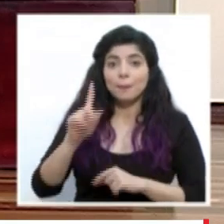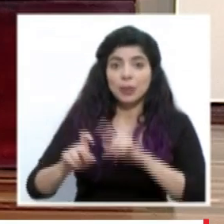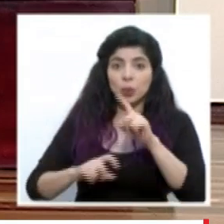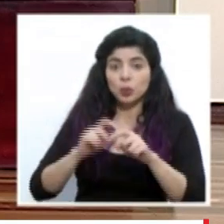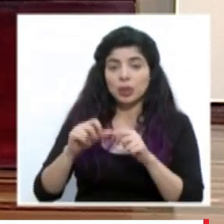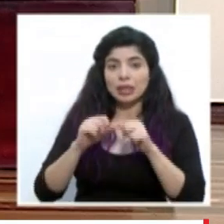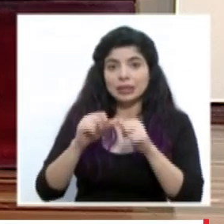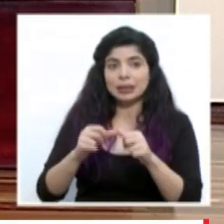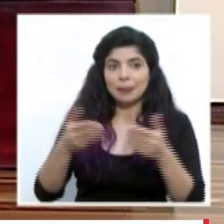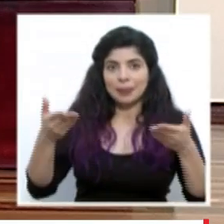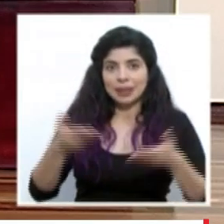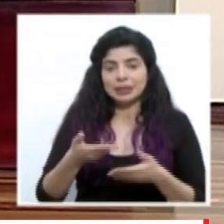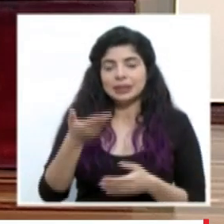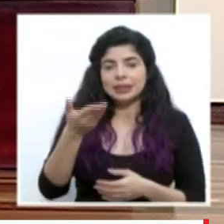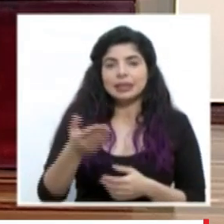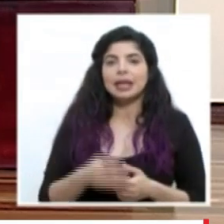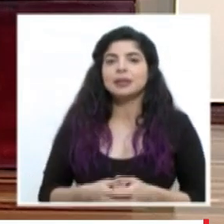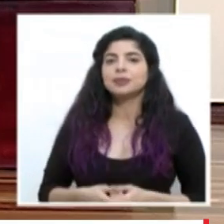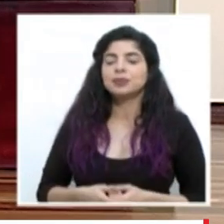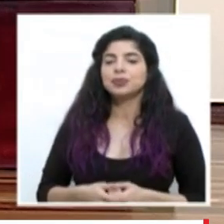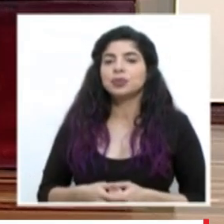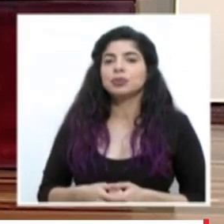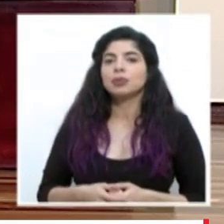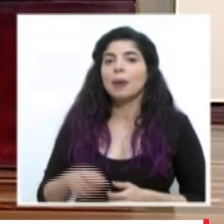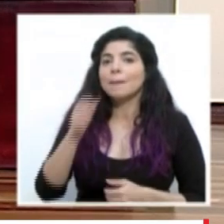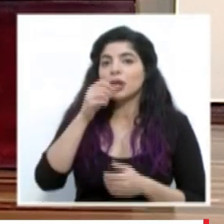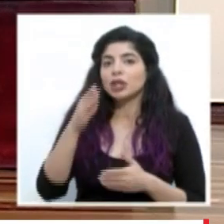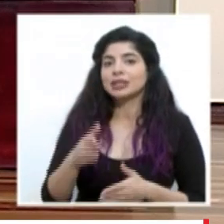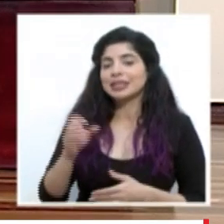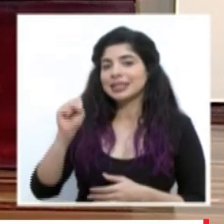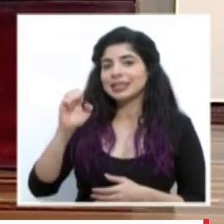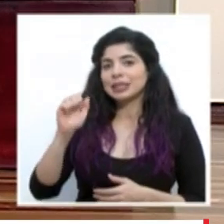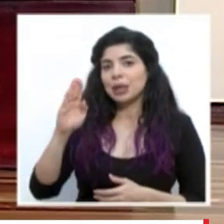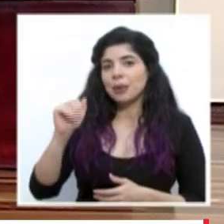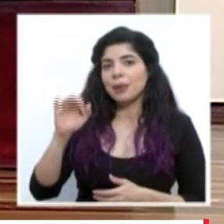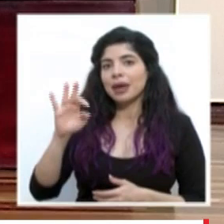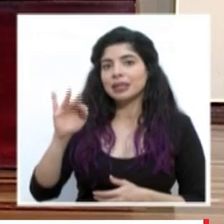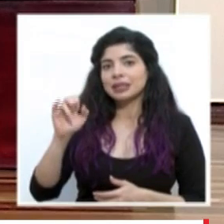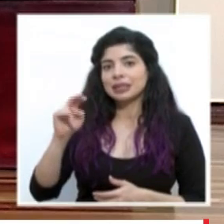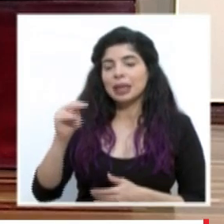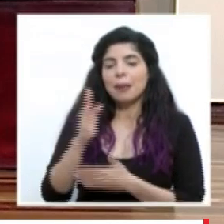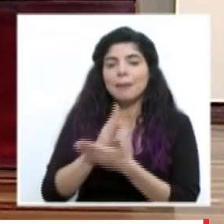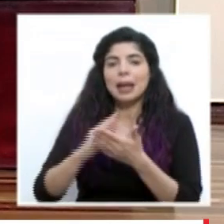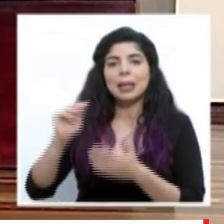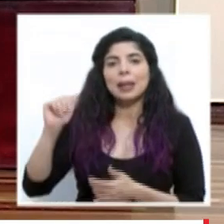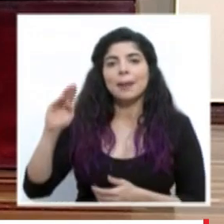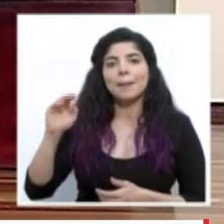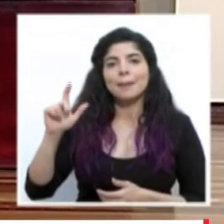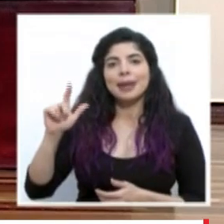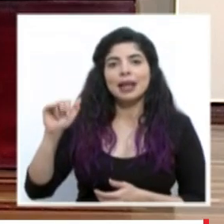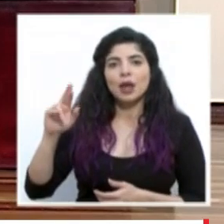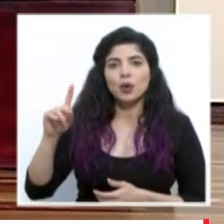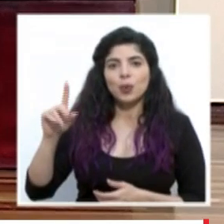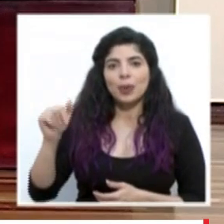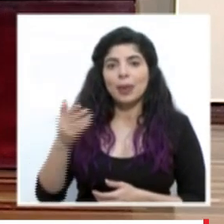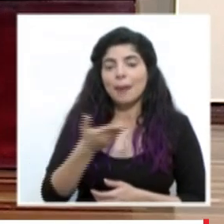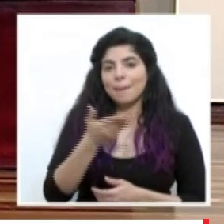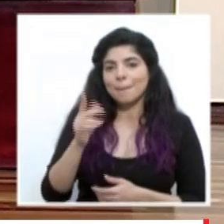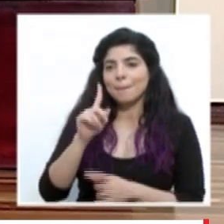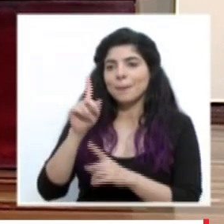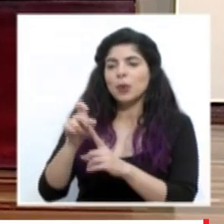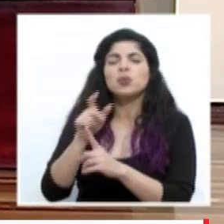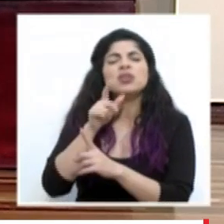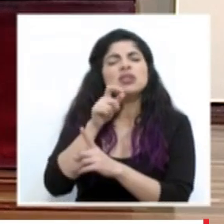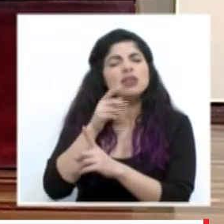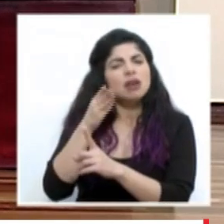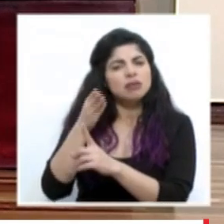de consultas presenciales. A continuación, el colega Sebastián Rodríguez del medio digital ameliarueda.com nos hace su consulta. Sebastián,